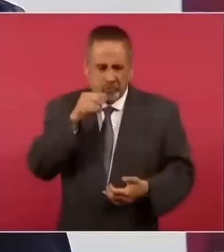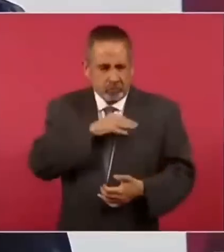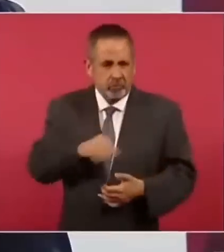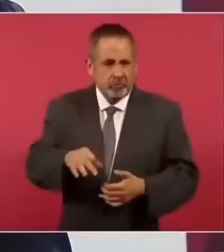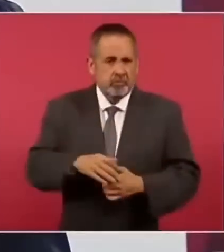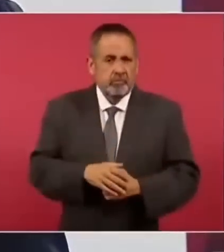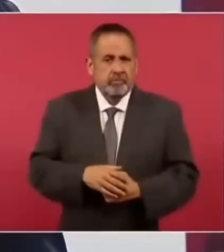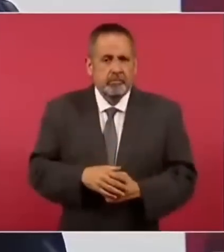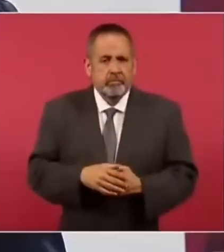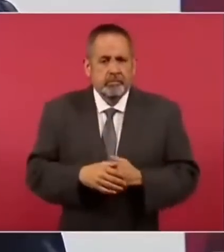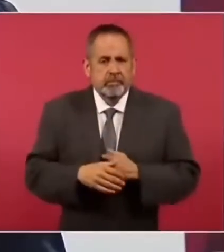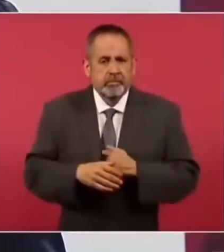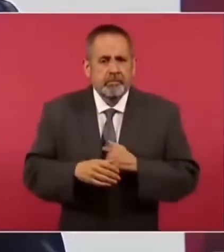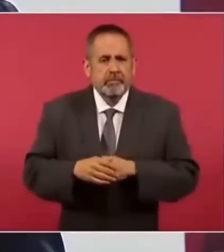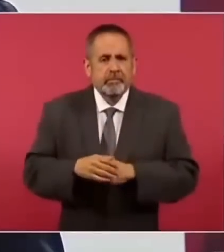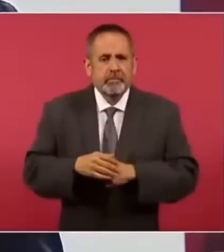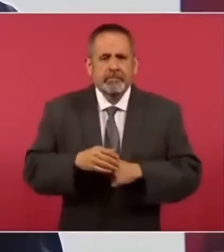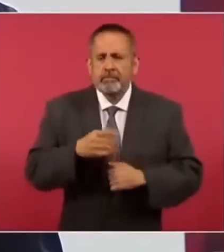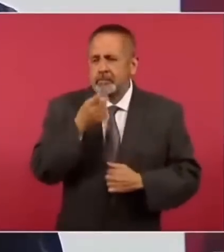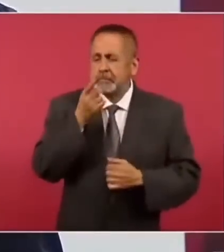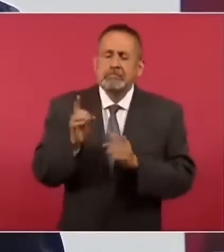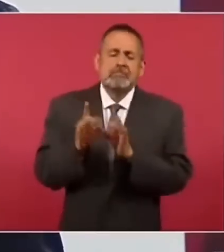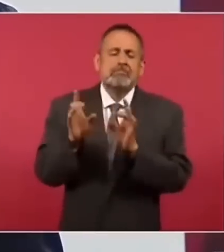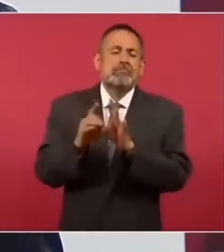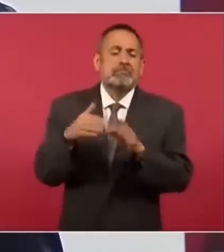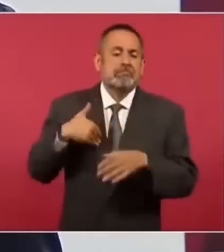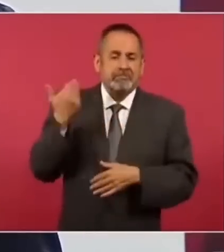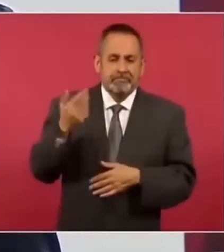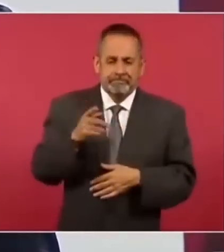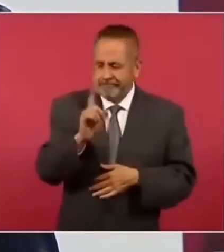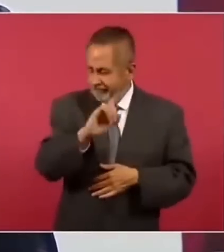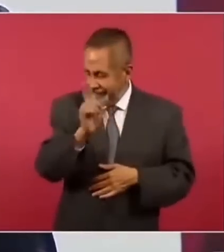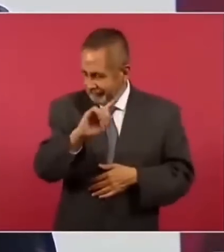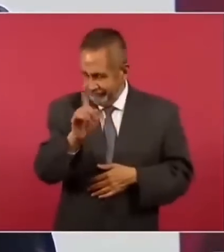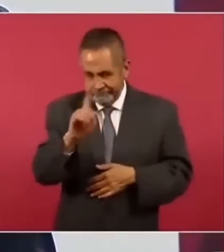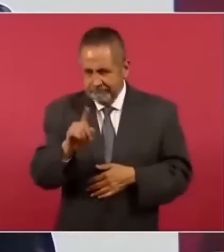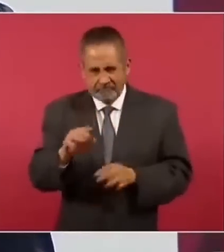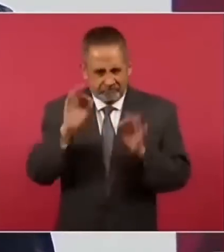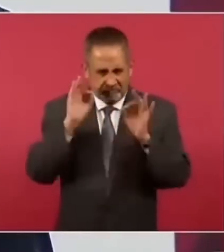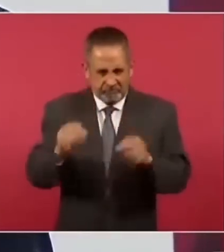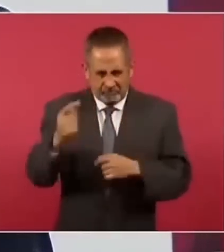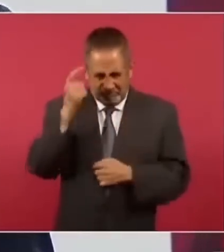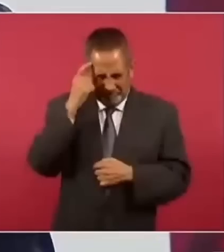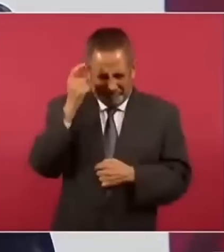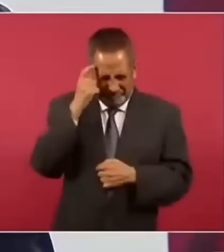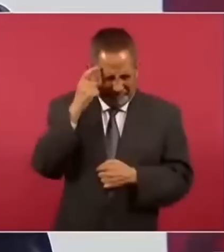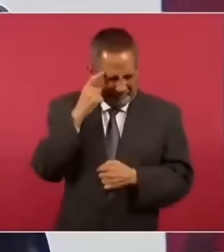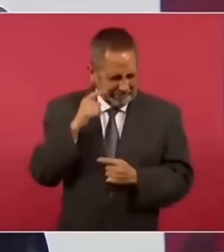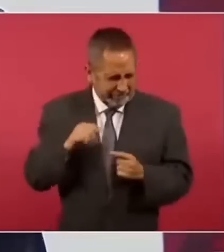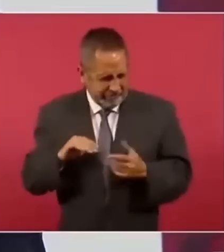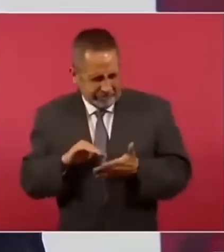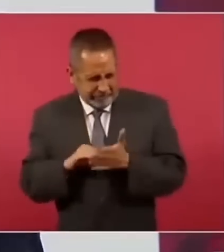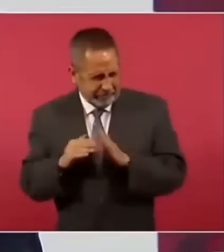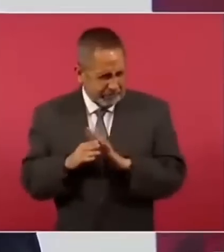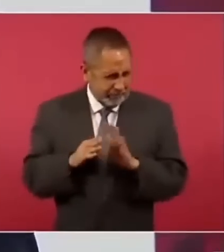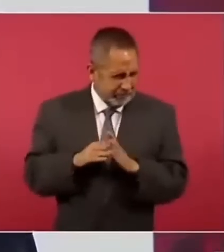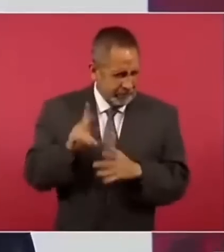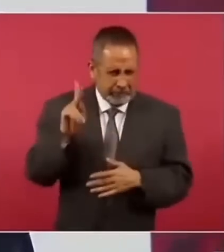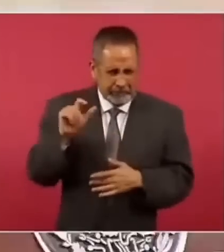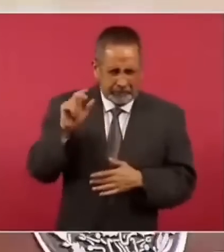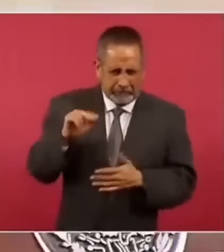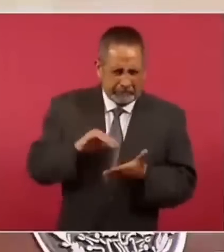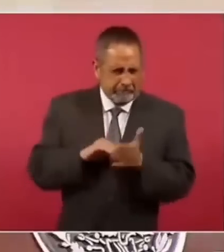que fue un milagro, una chiripa. No. Fue una